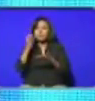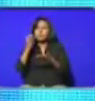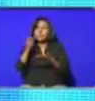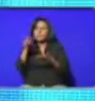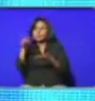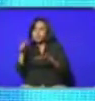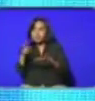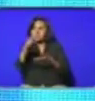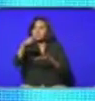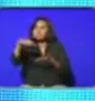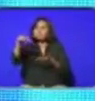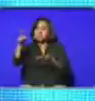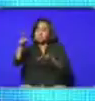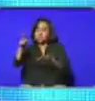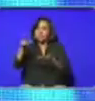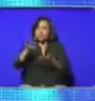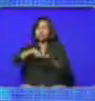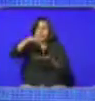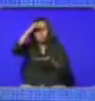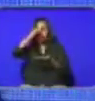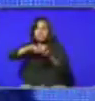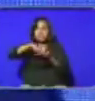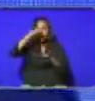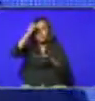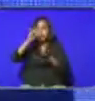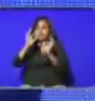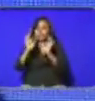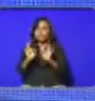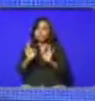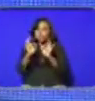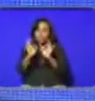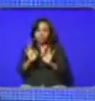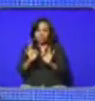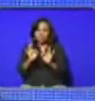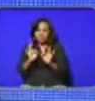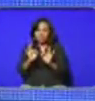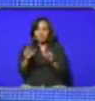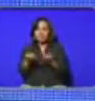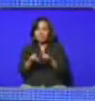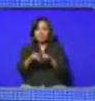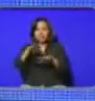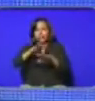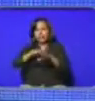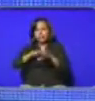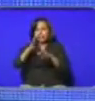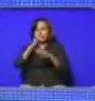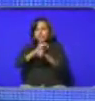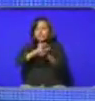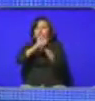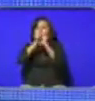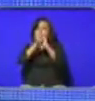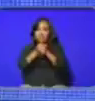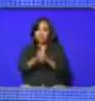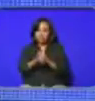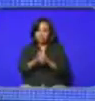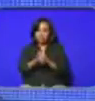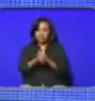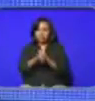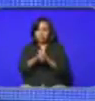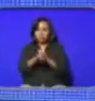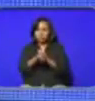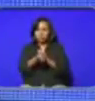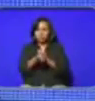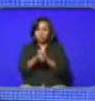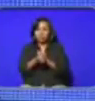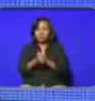del proceso de enseñanza y aprendizaje en el ICSE, sino de hacer las modificaciones y los ajustes que sean necesarios en el tiempo para que